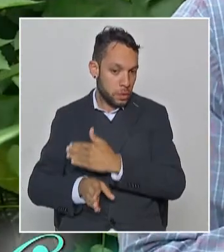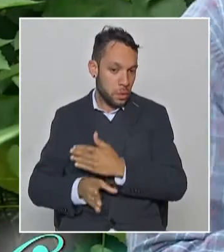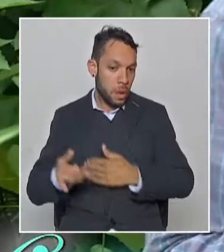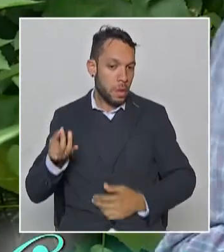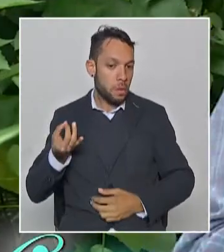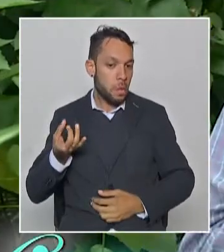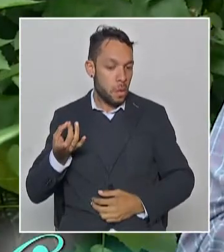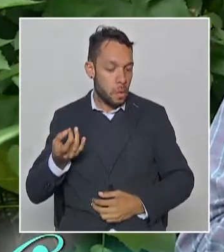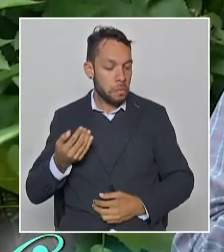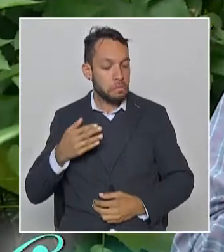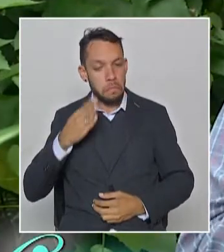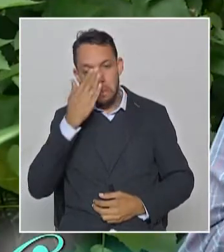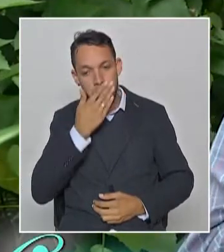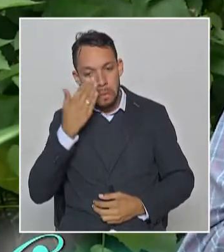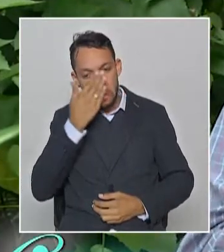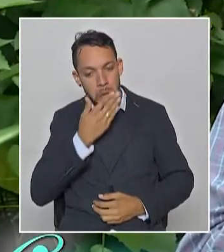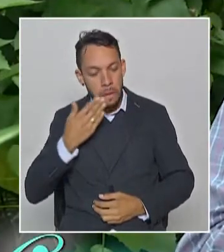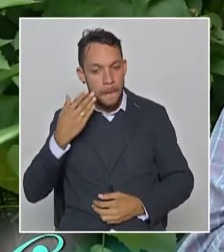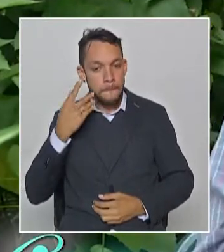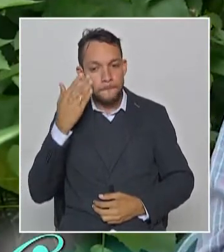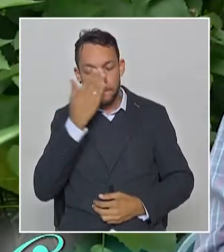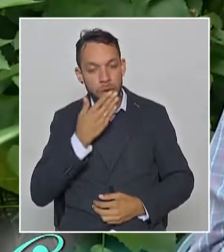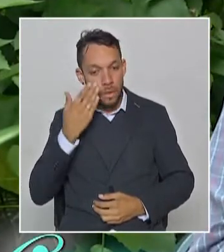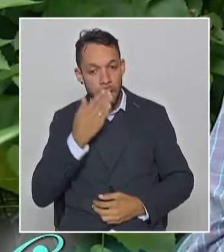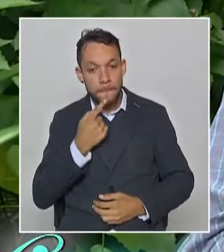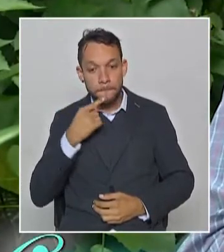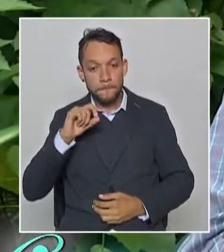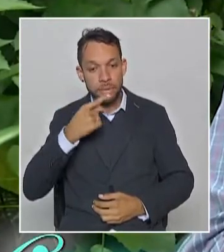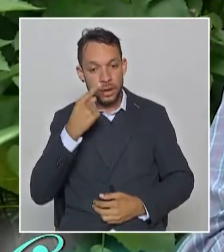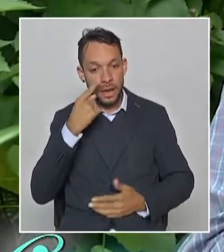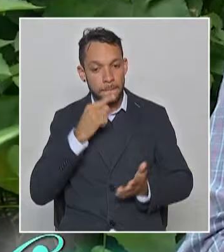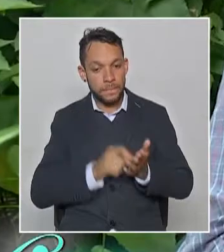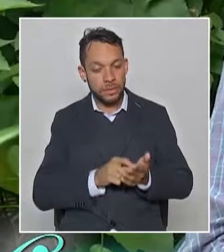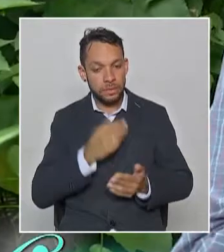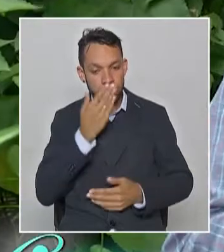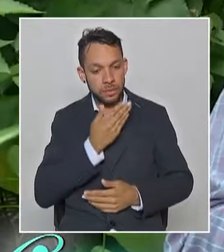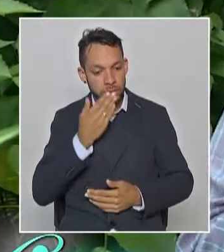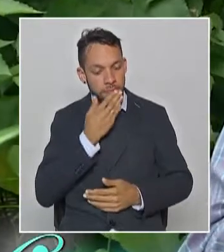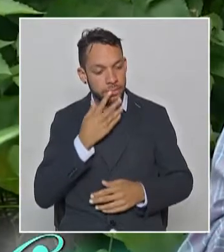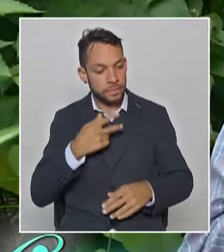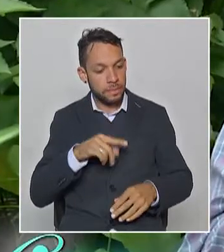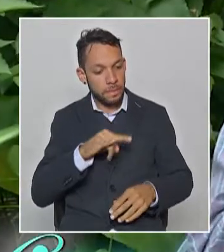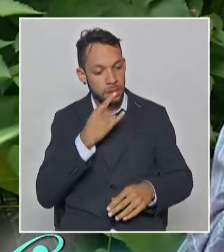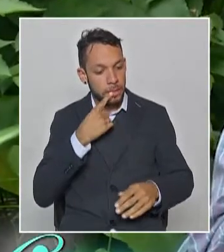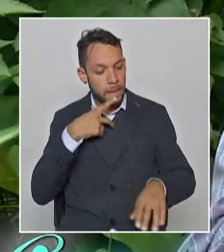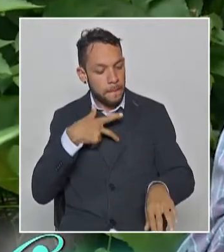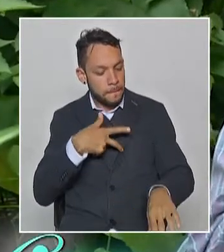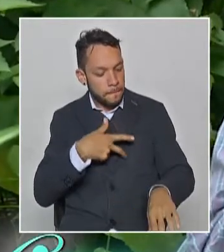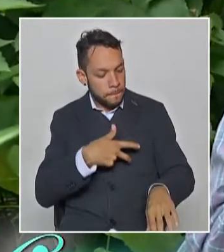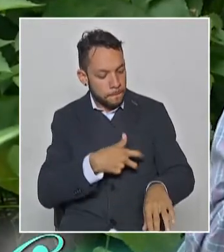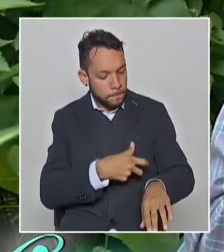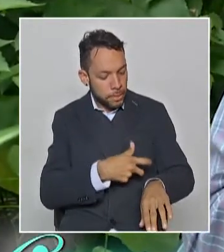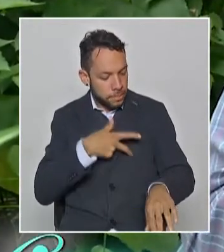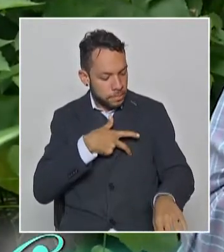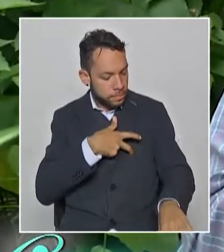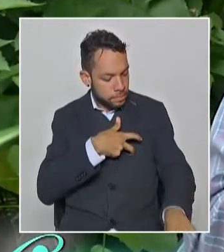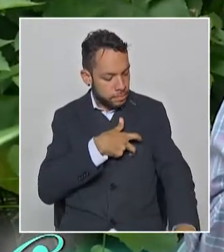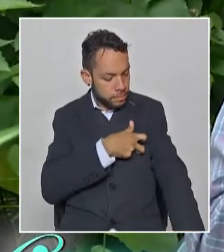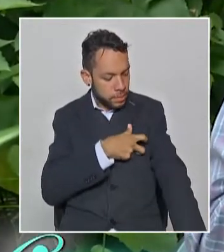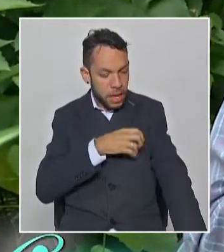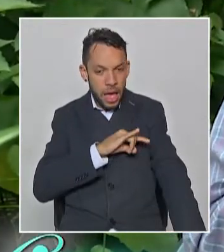quería probar. Ella me hace una prueba inicial para ver si tenía alguna reacción alérgica.